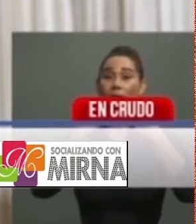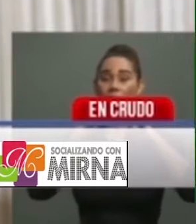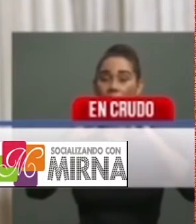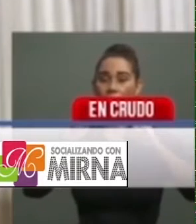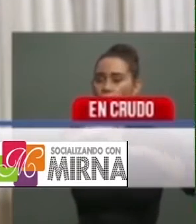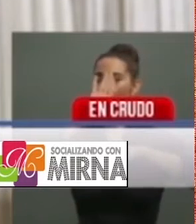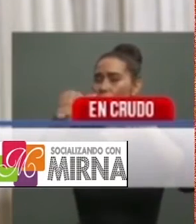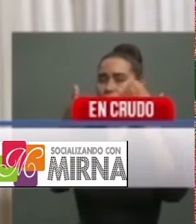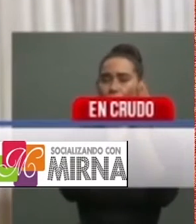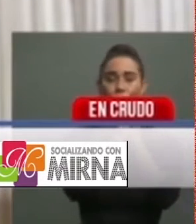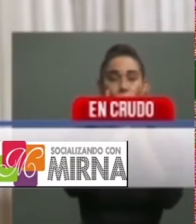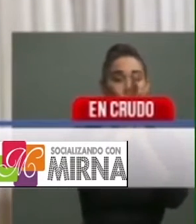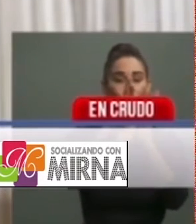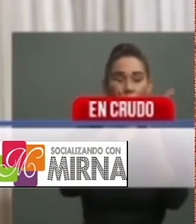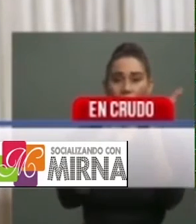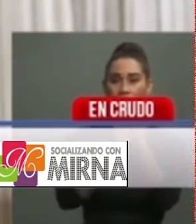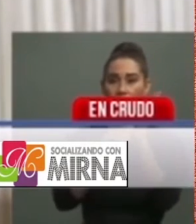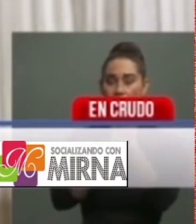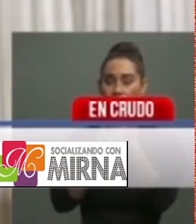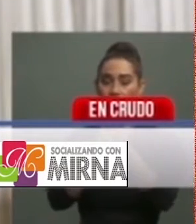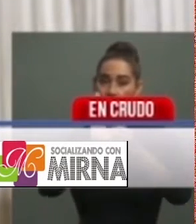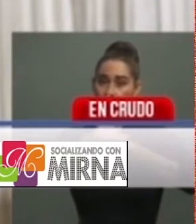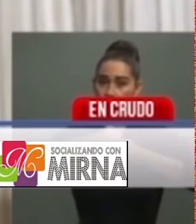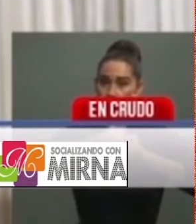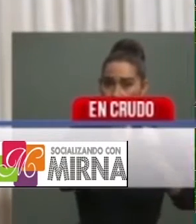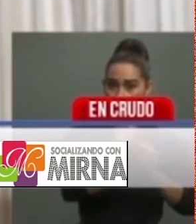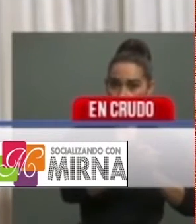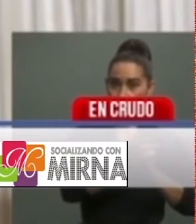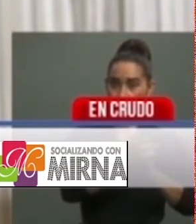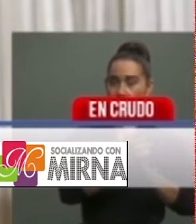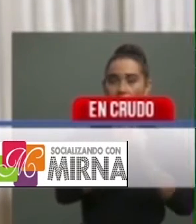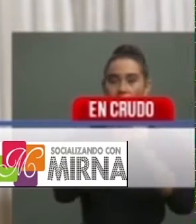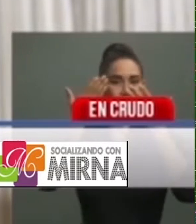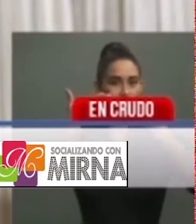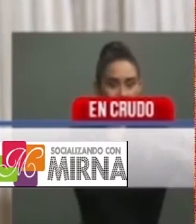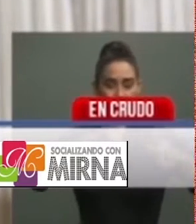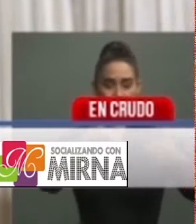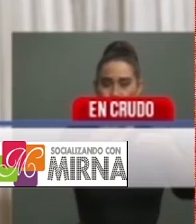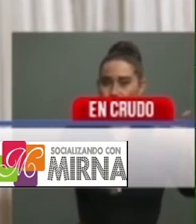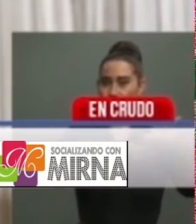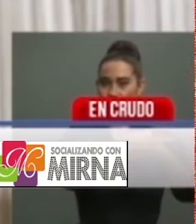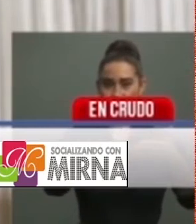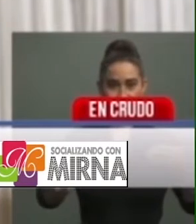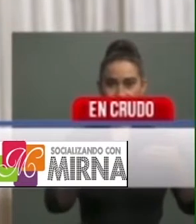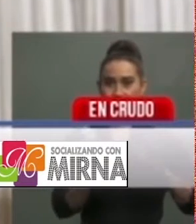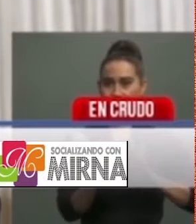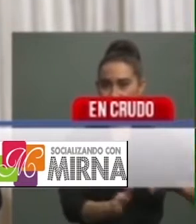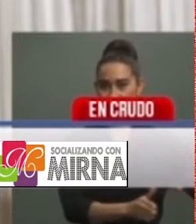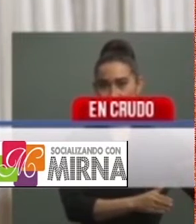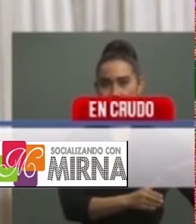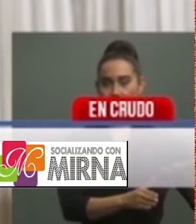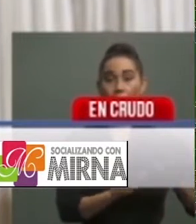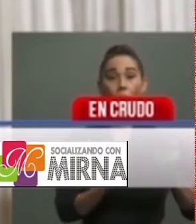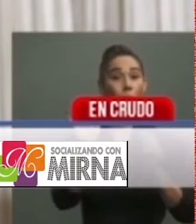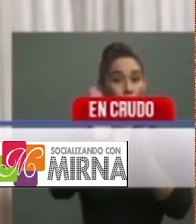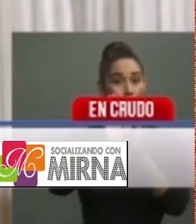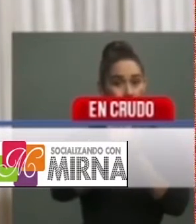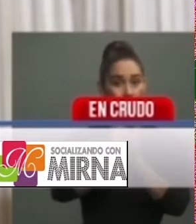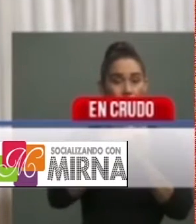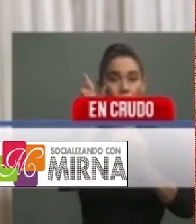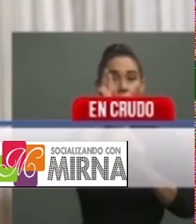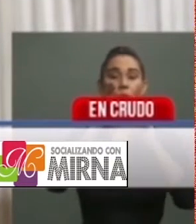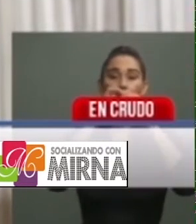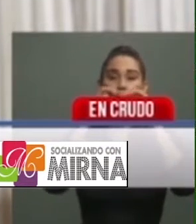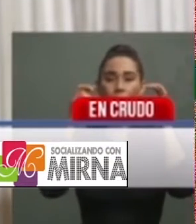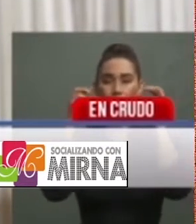habían mantenido firme en no vacunarse, ahora yo tengo miedo. Porque yo siempre me he vivido cuidando, la gente